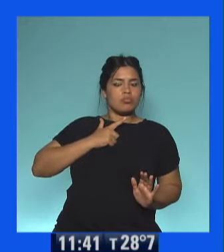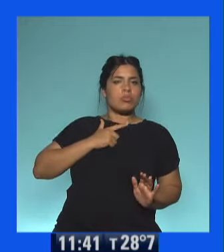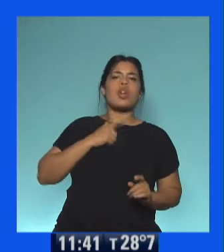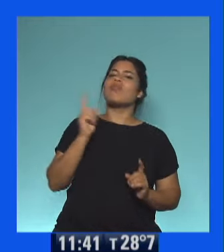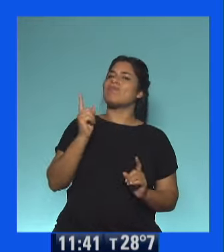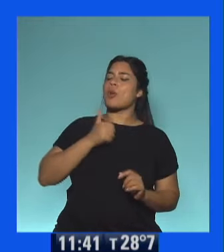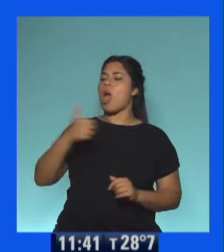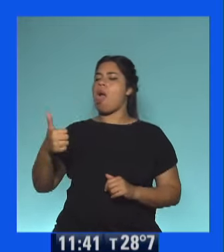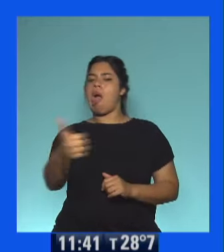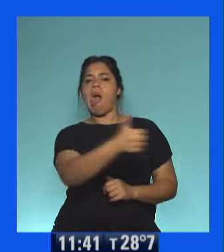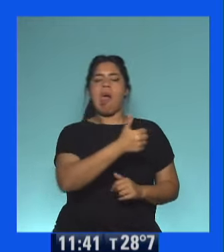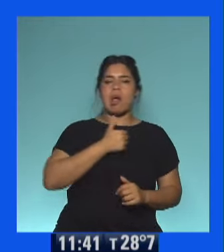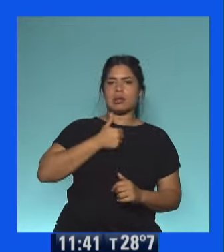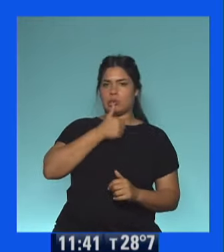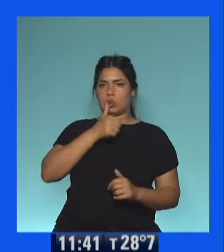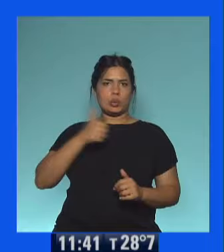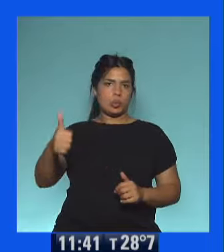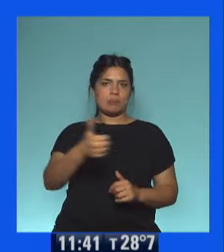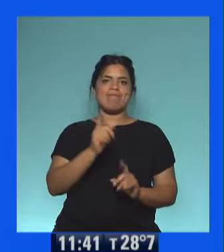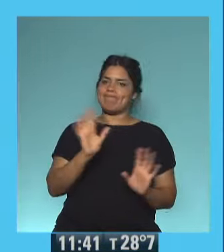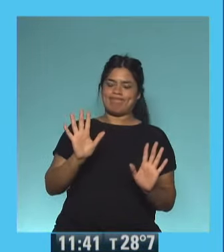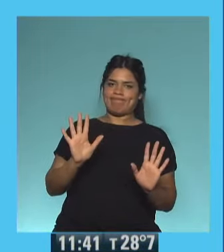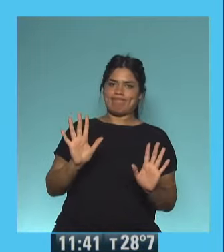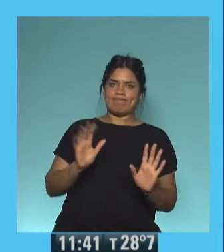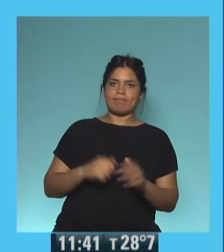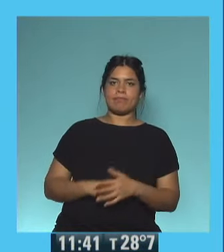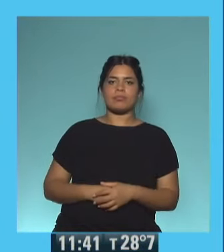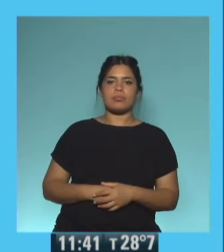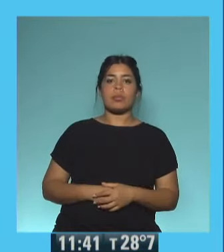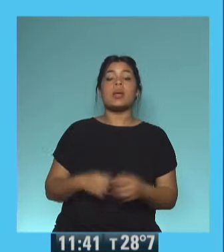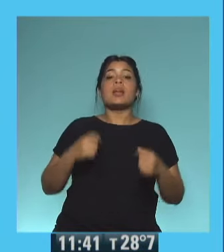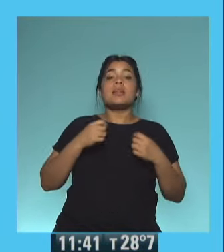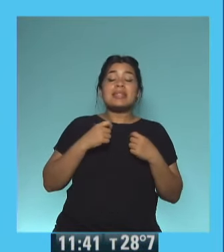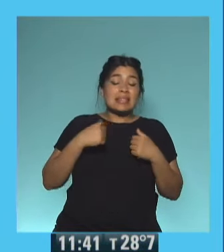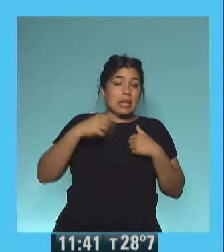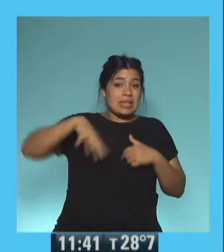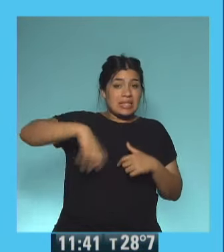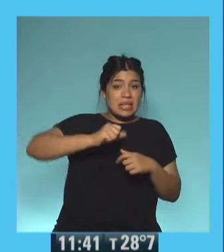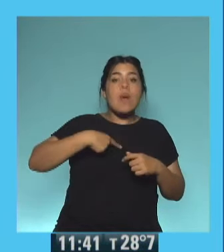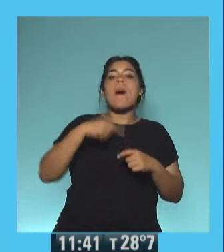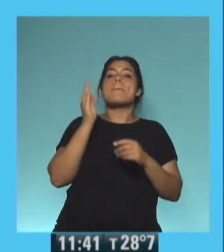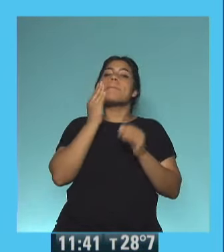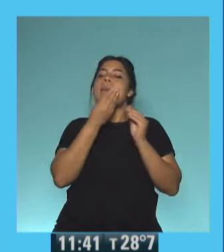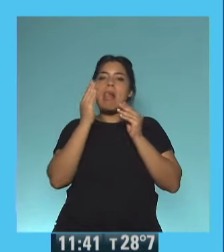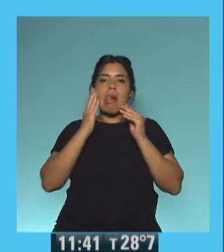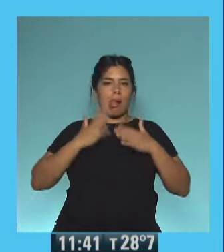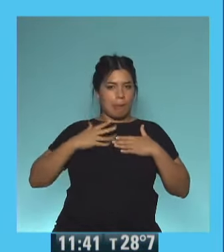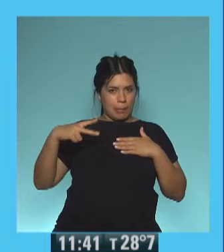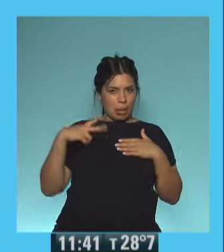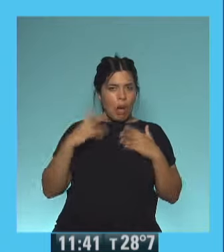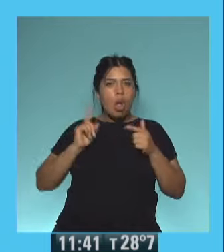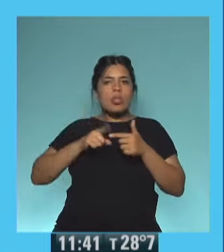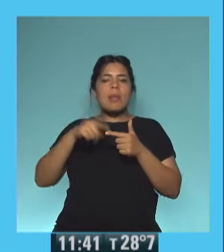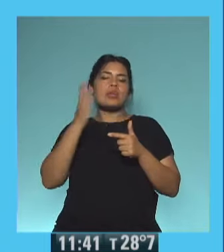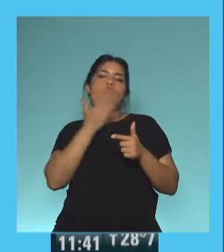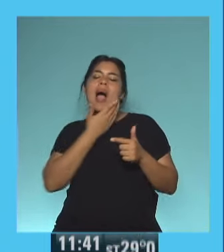podemos compartir vasos ni elementos personales. Usamos pañuelitos descartables o llevamos una toalla pequeña para secarnos